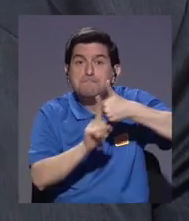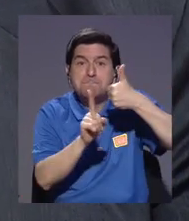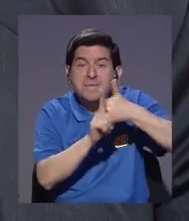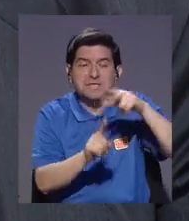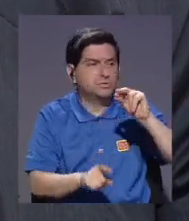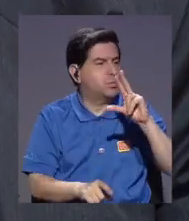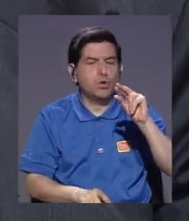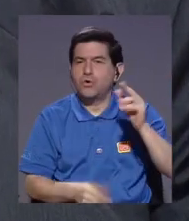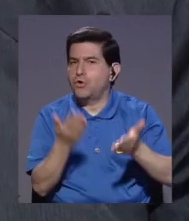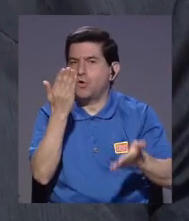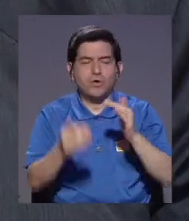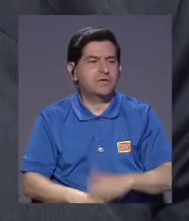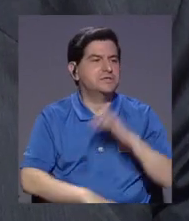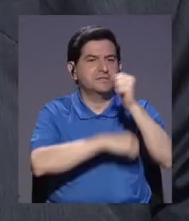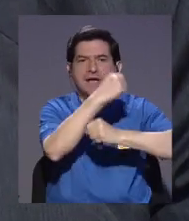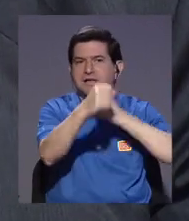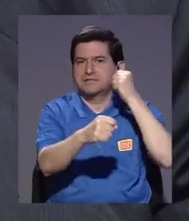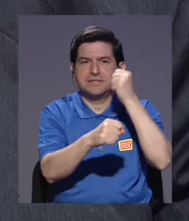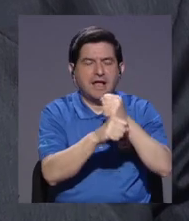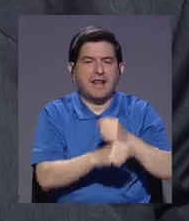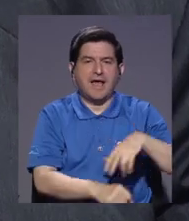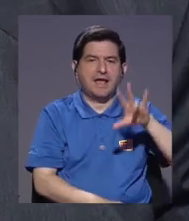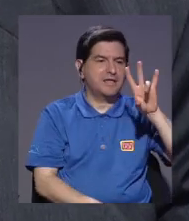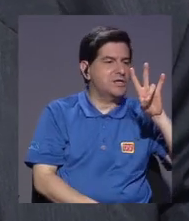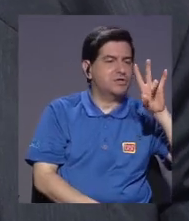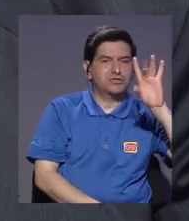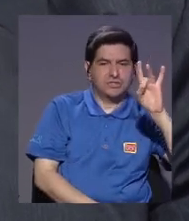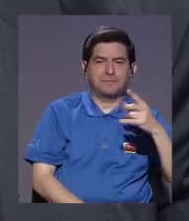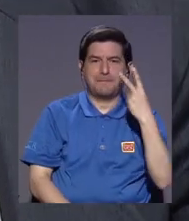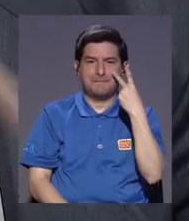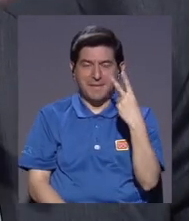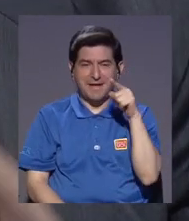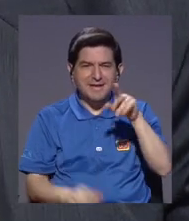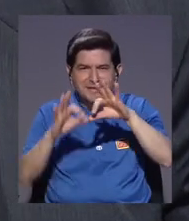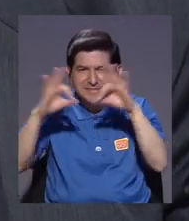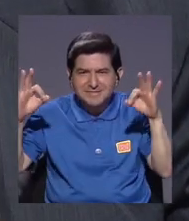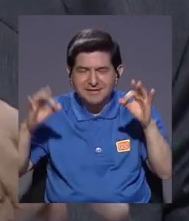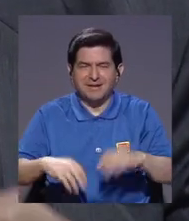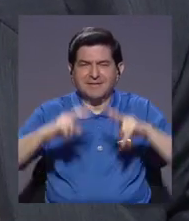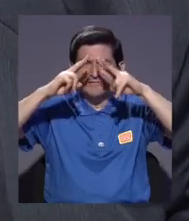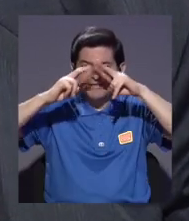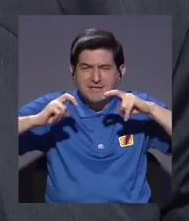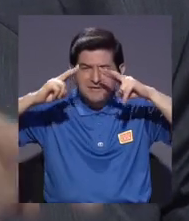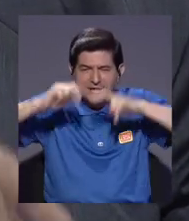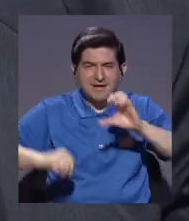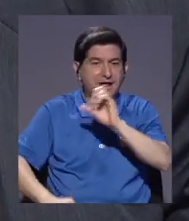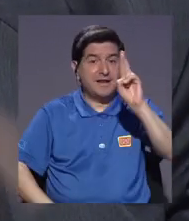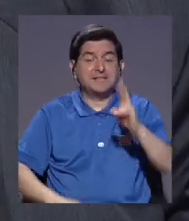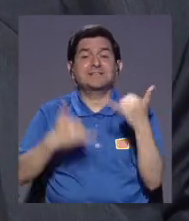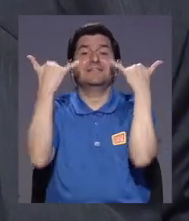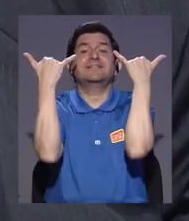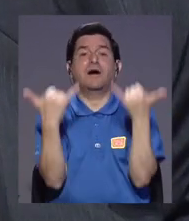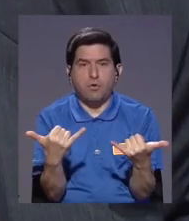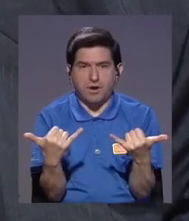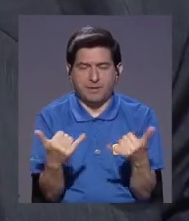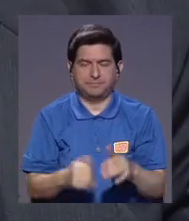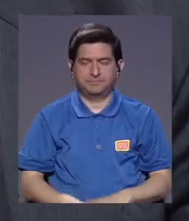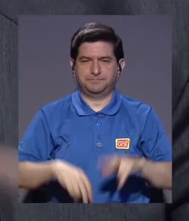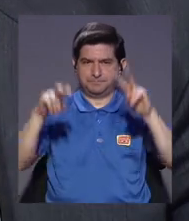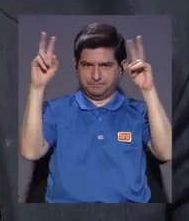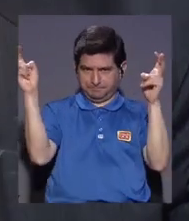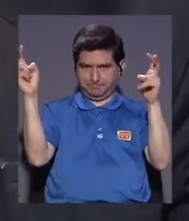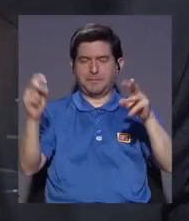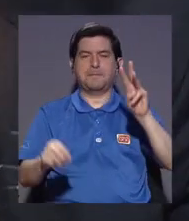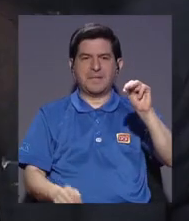no solamente para en el año 78 vean esta frase y analicen la costa rica de hoy